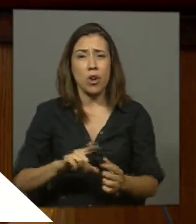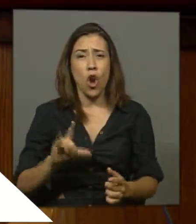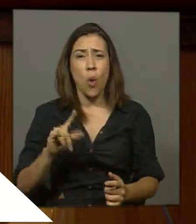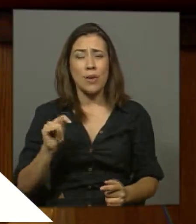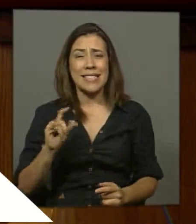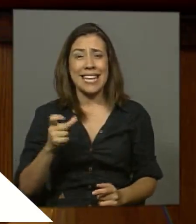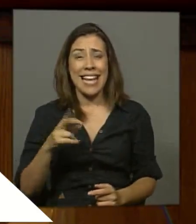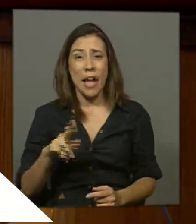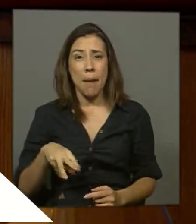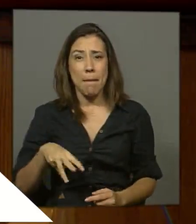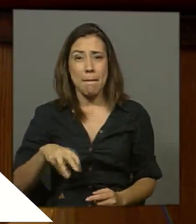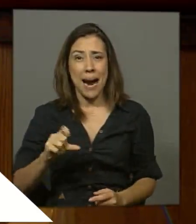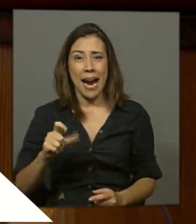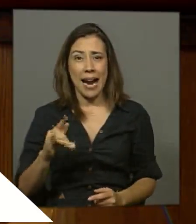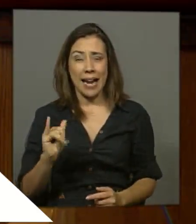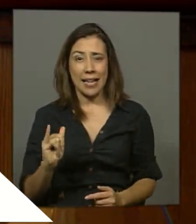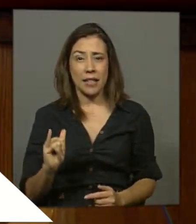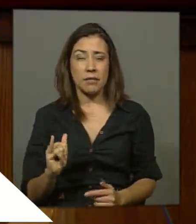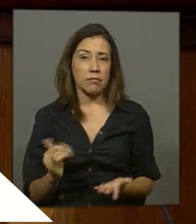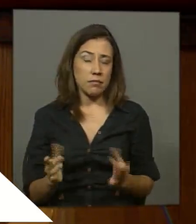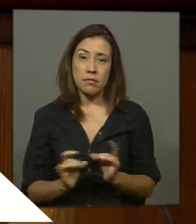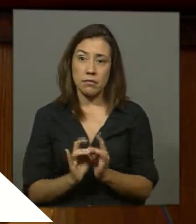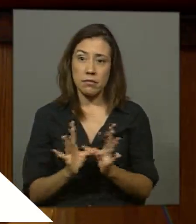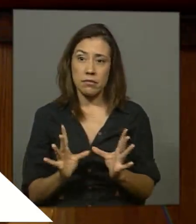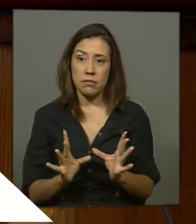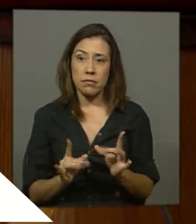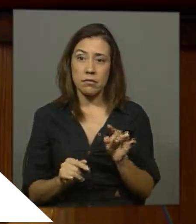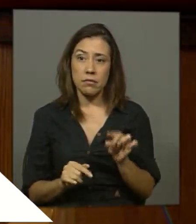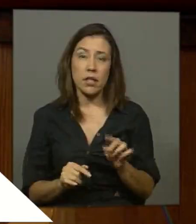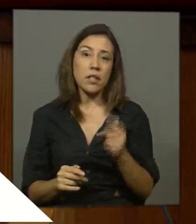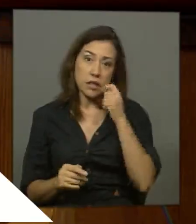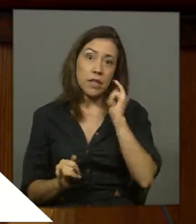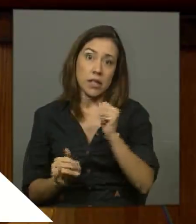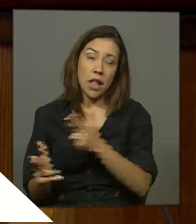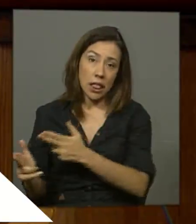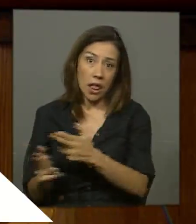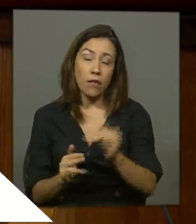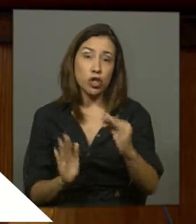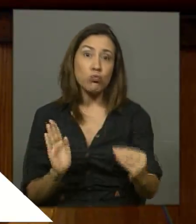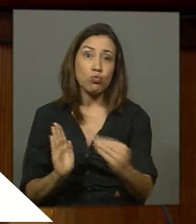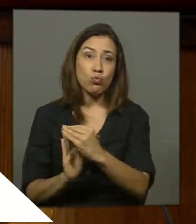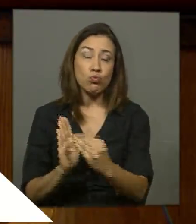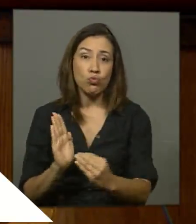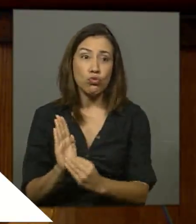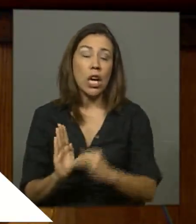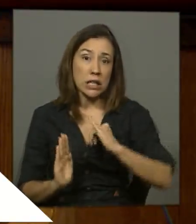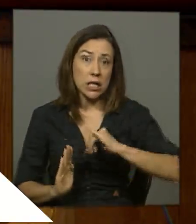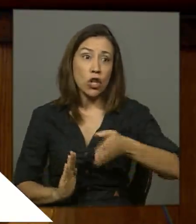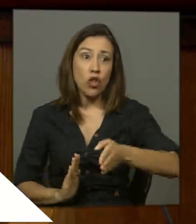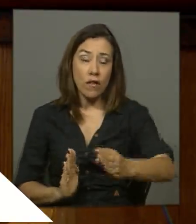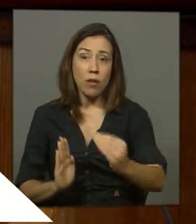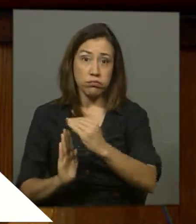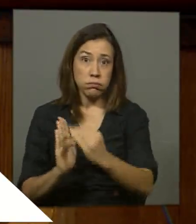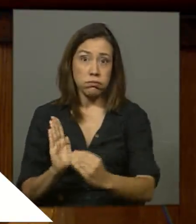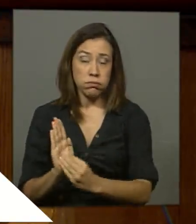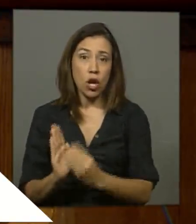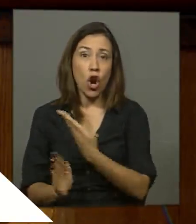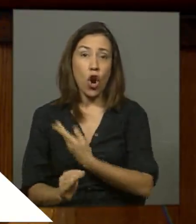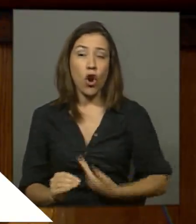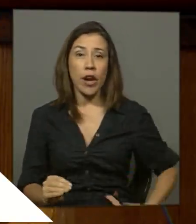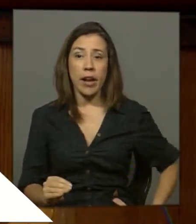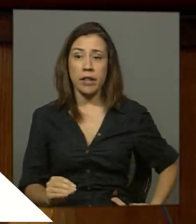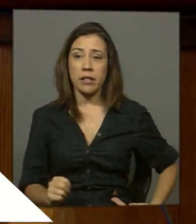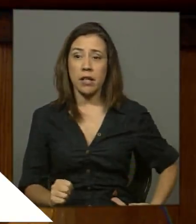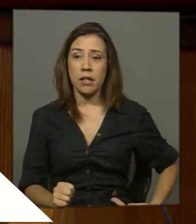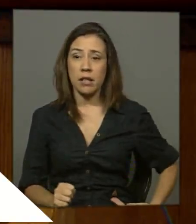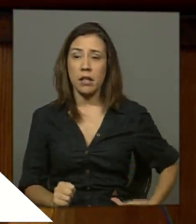maí porque eso indudablemente fue un acto terrorista Y así fue calificado y así sigue siendo calificado y el gobierno